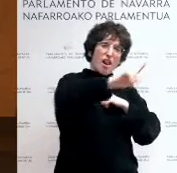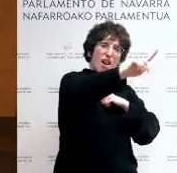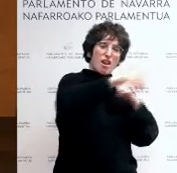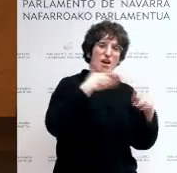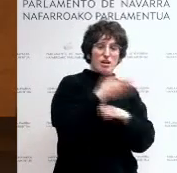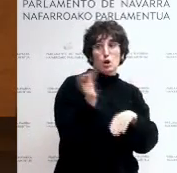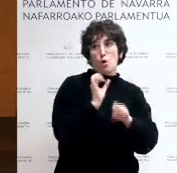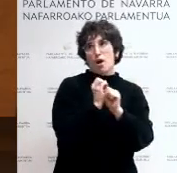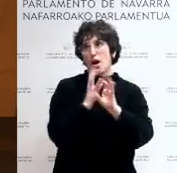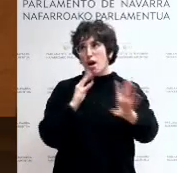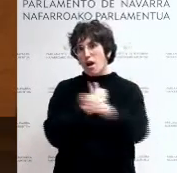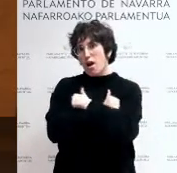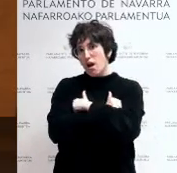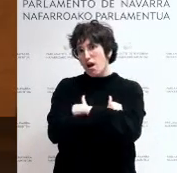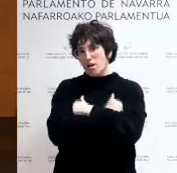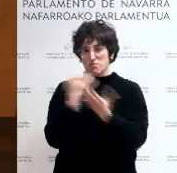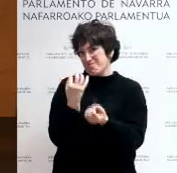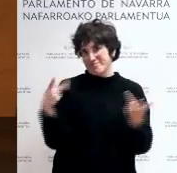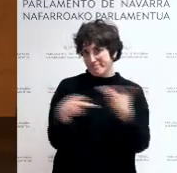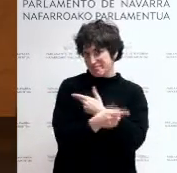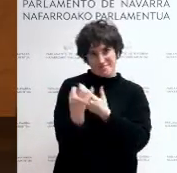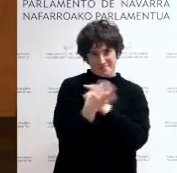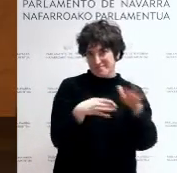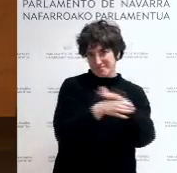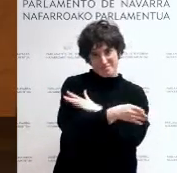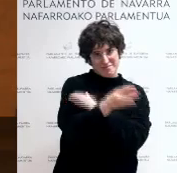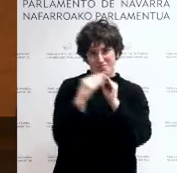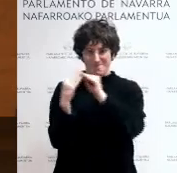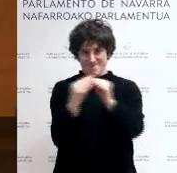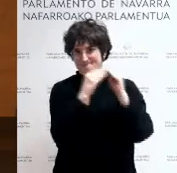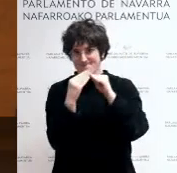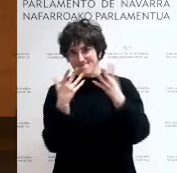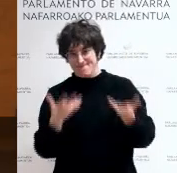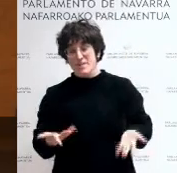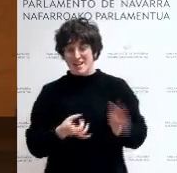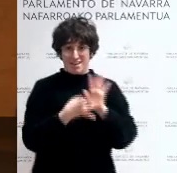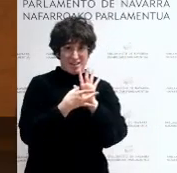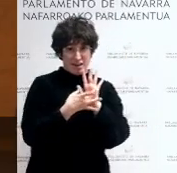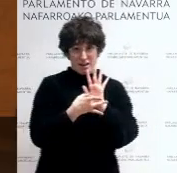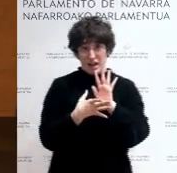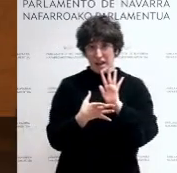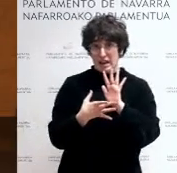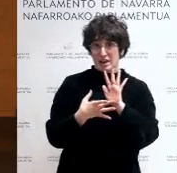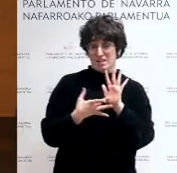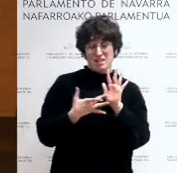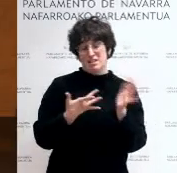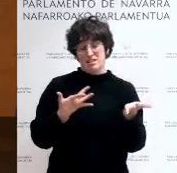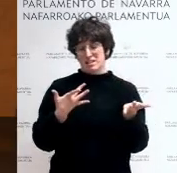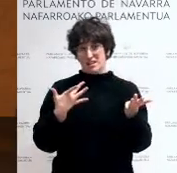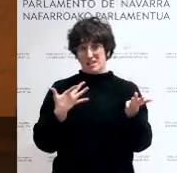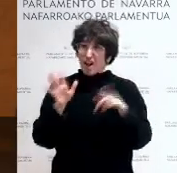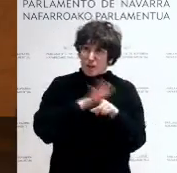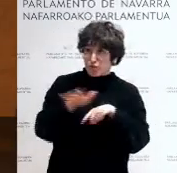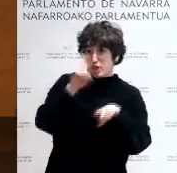Si aspiramos a un modelo de cohesión territorial, este debe comenzar garantizando que el lugar de residencia no va a determinar la asistencia sanitaria